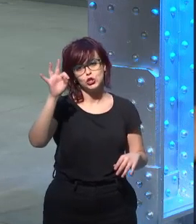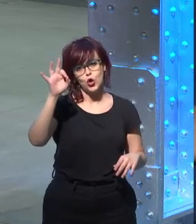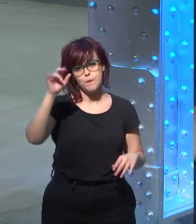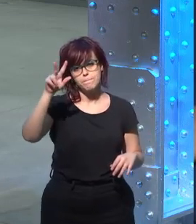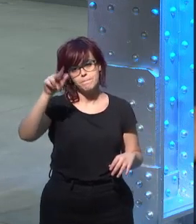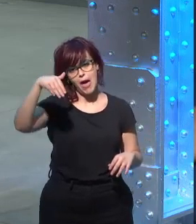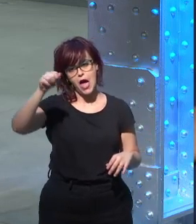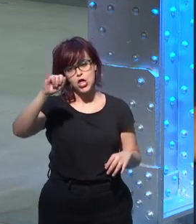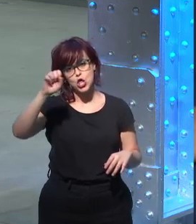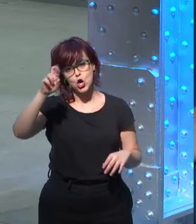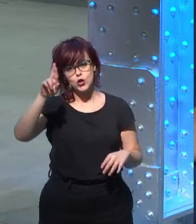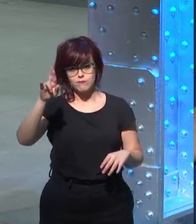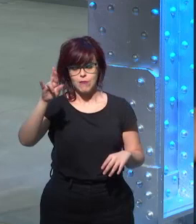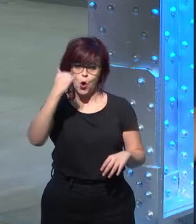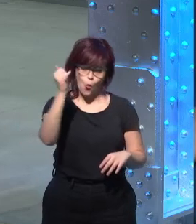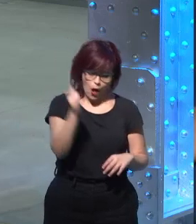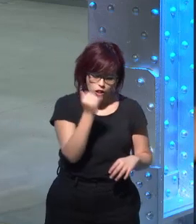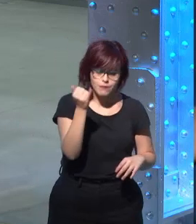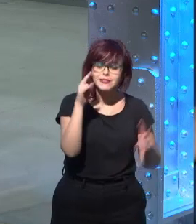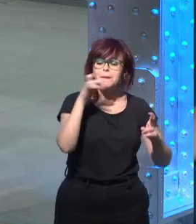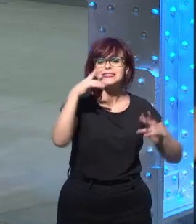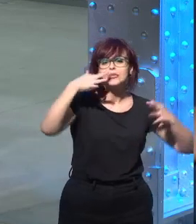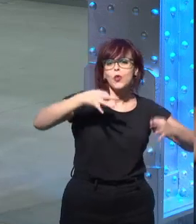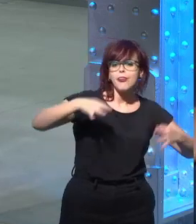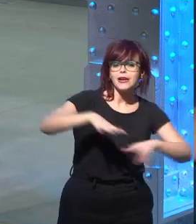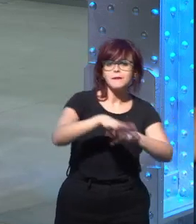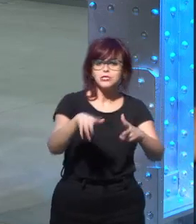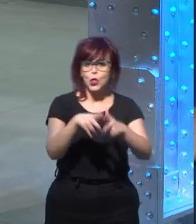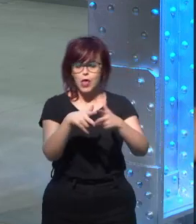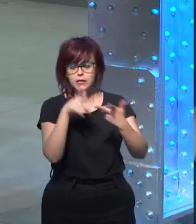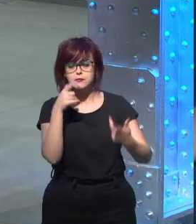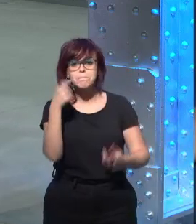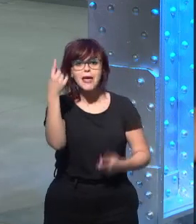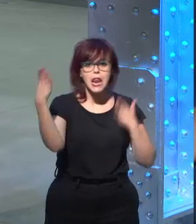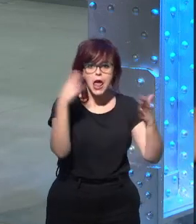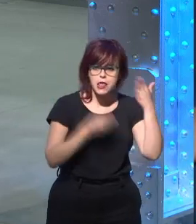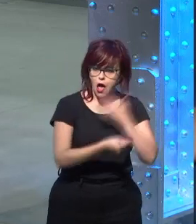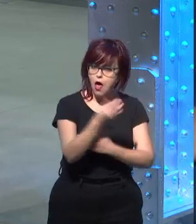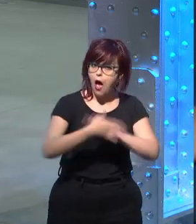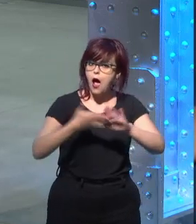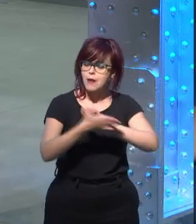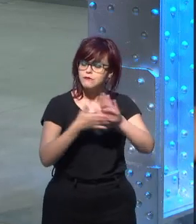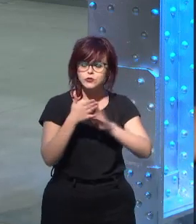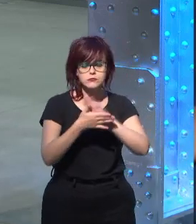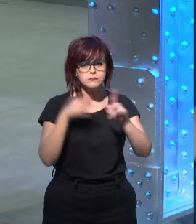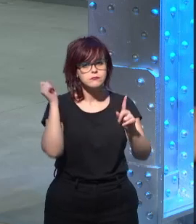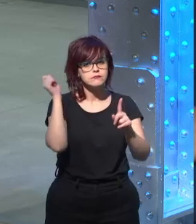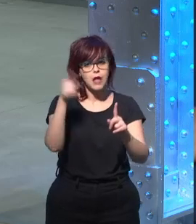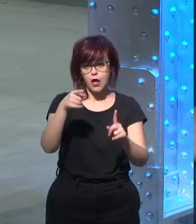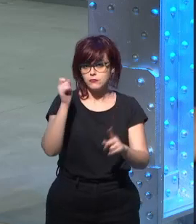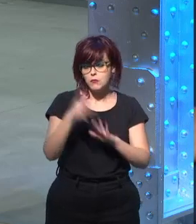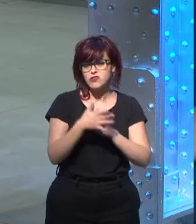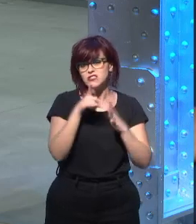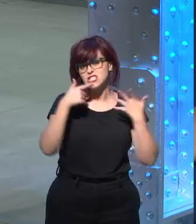sobre seguridad y redes sociales. Al hablar de los millennials, llevamos